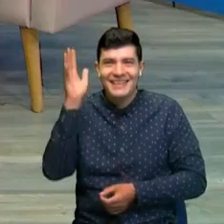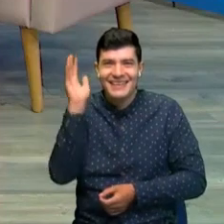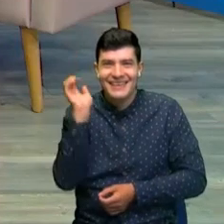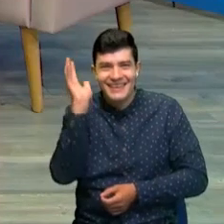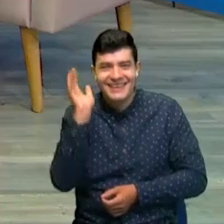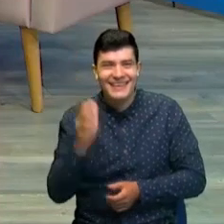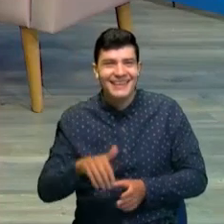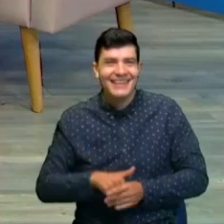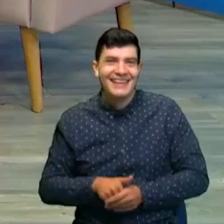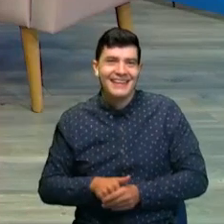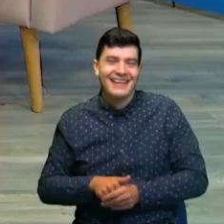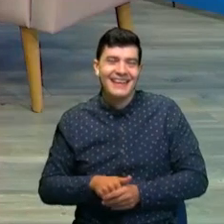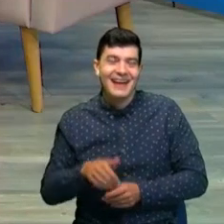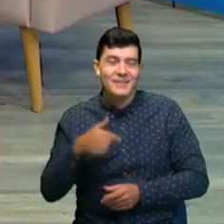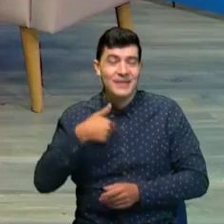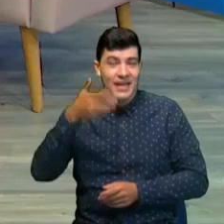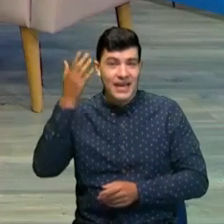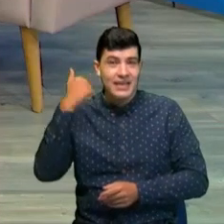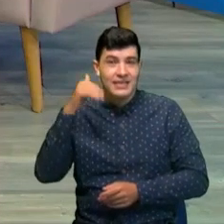por